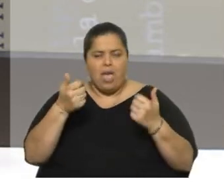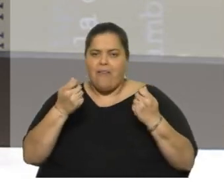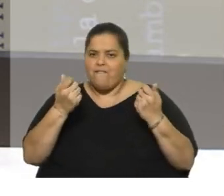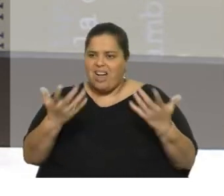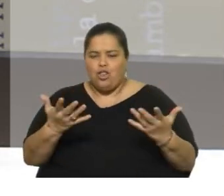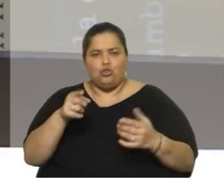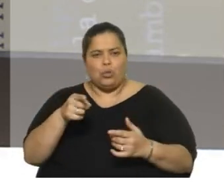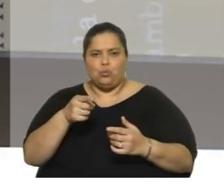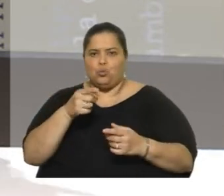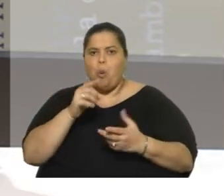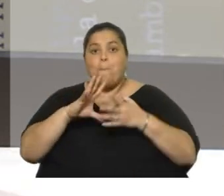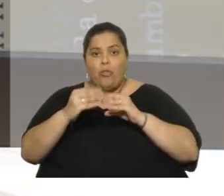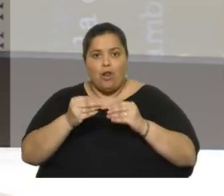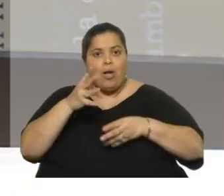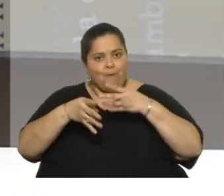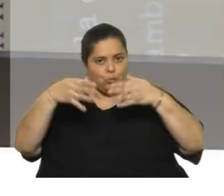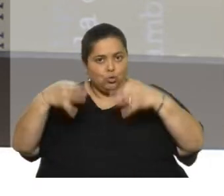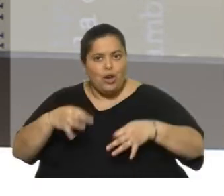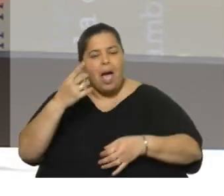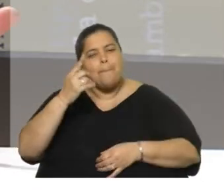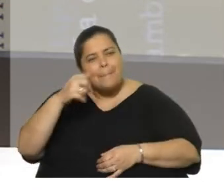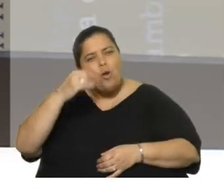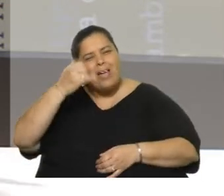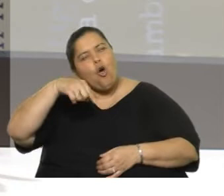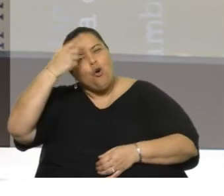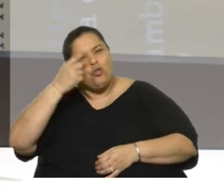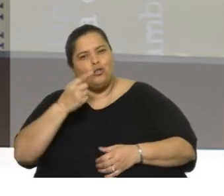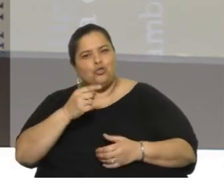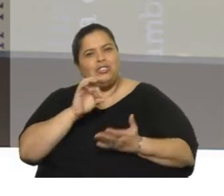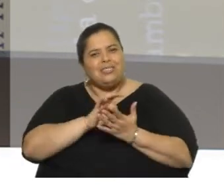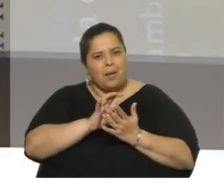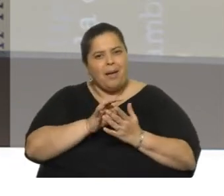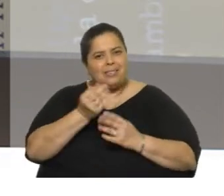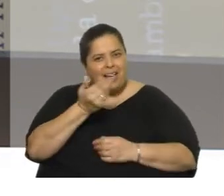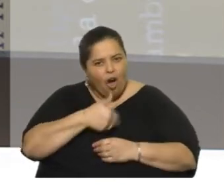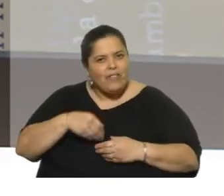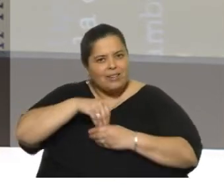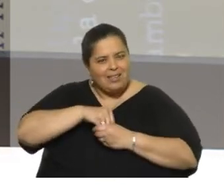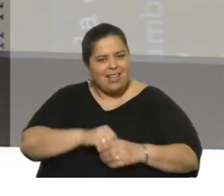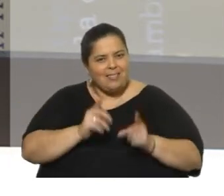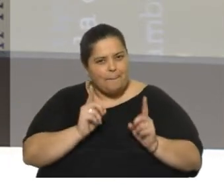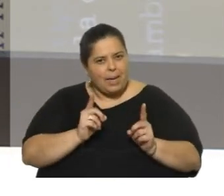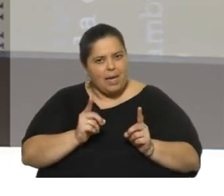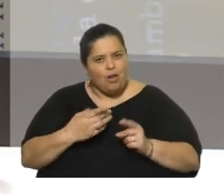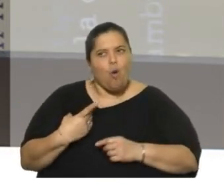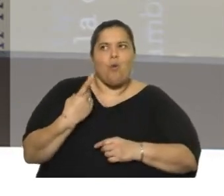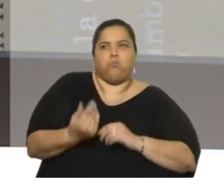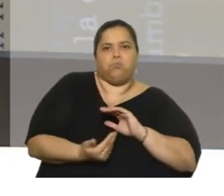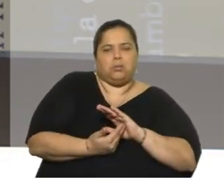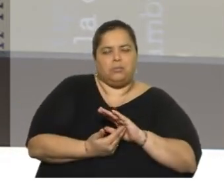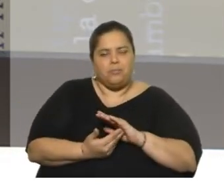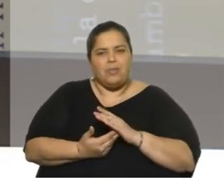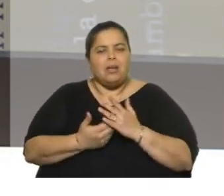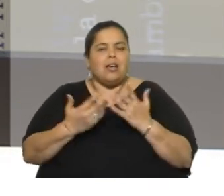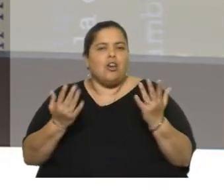modelo que han dado. Pero hay otros sistemas de gobernanza que son, por ejemplo... como se llama en la tipología o en